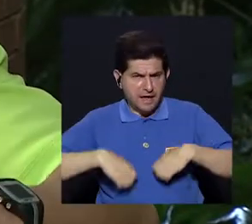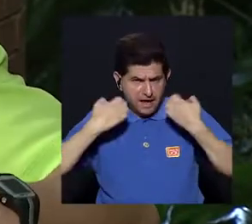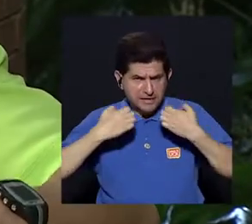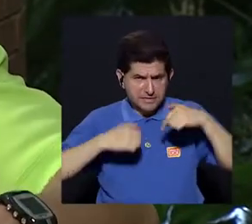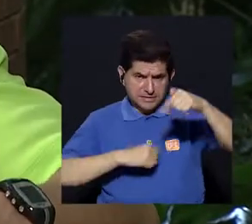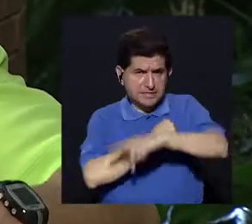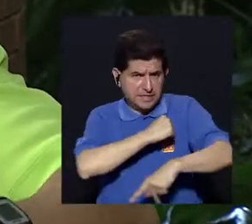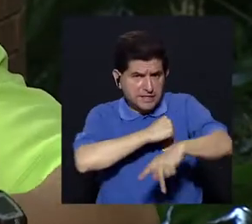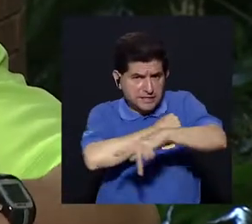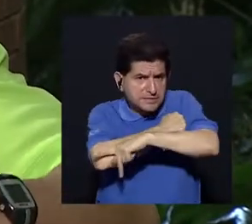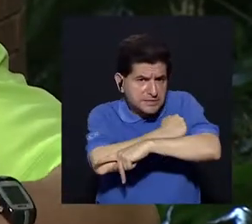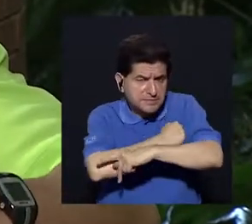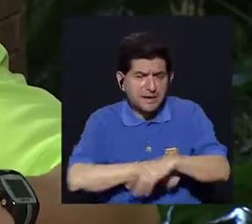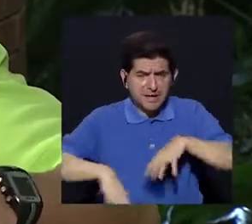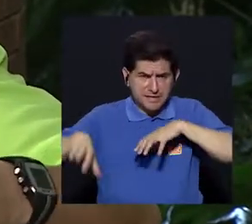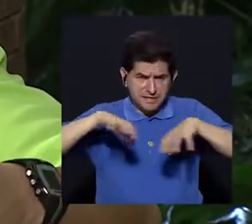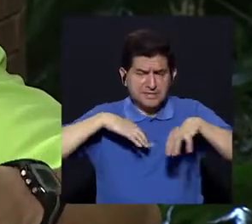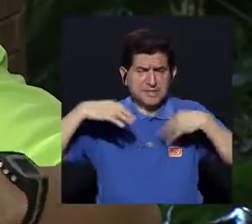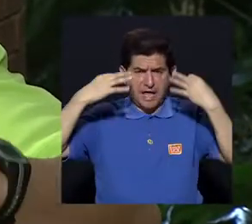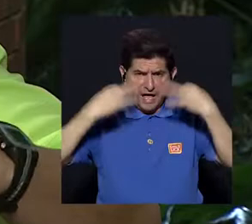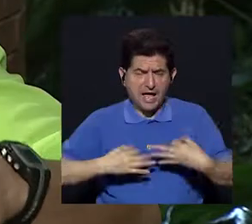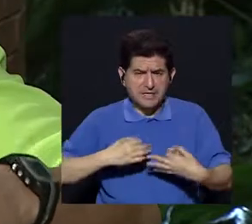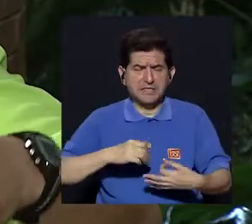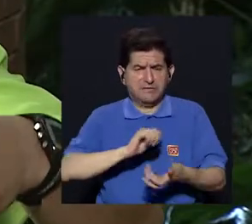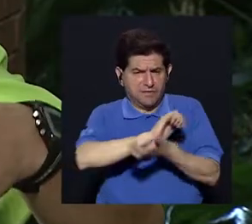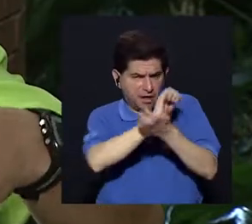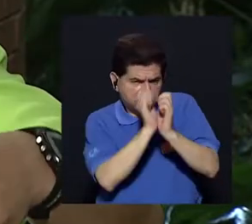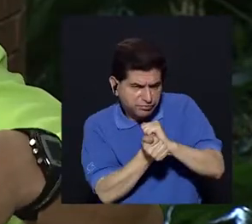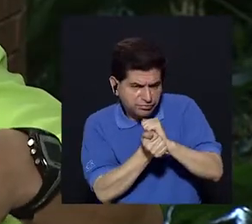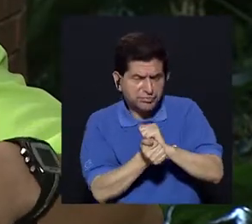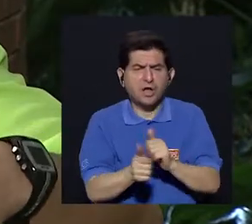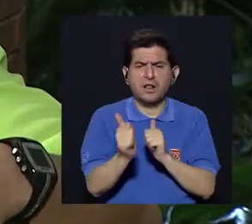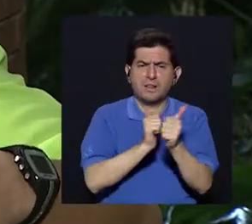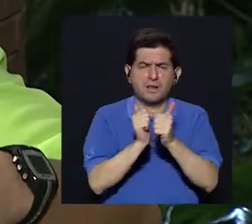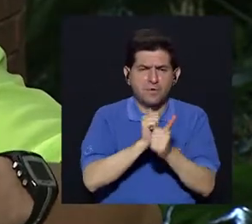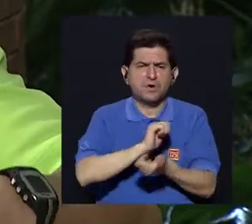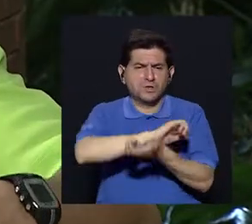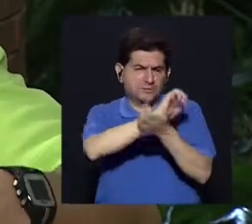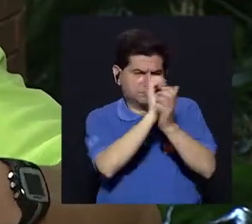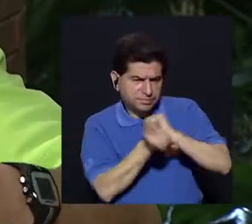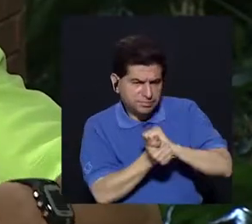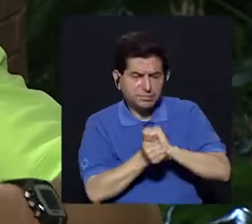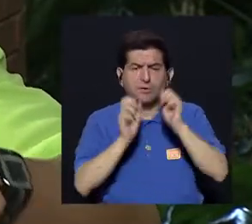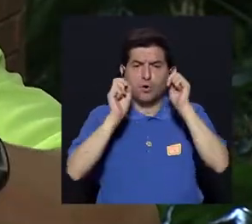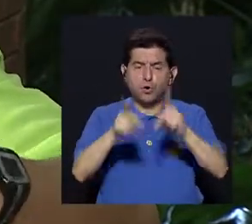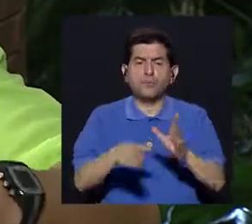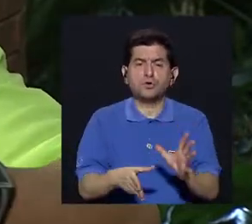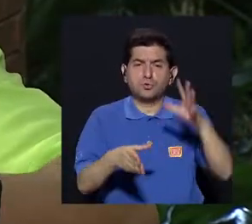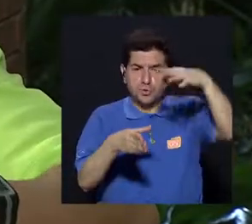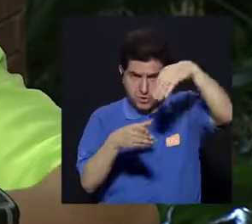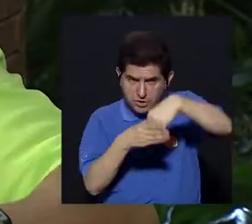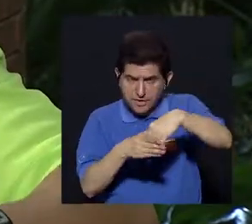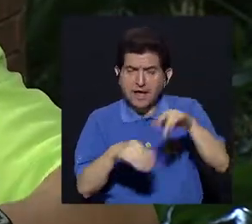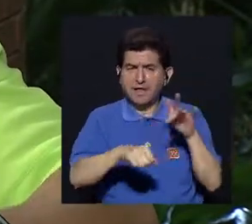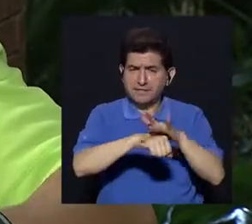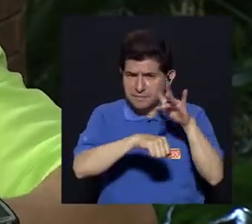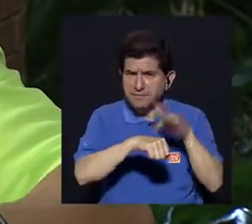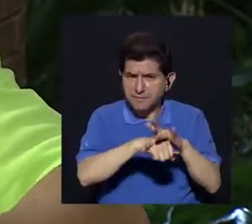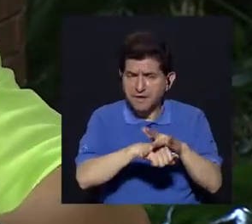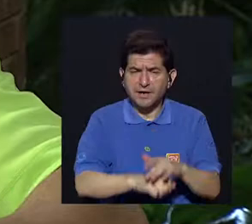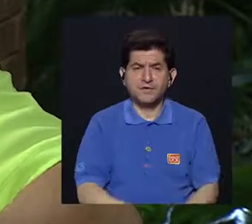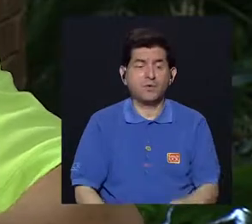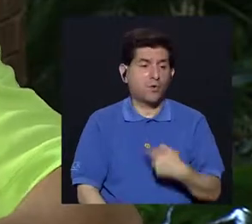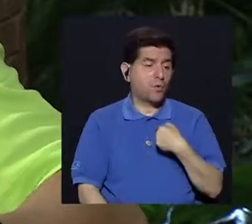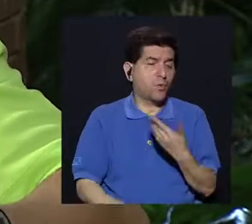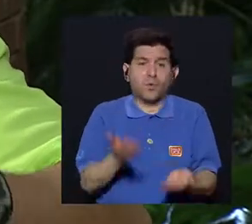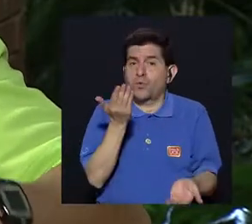¿existe a nivel de país actividades físicas adaptadas o deportes adaptados que les permitan incorporarse de manera temprana? Es que